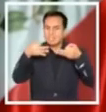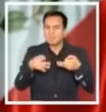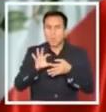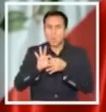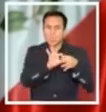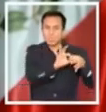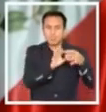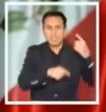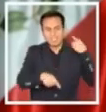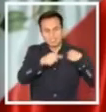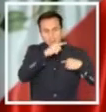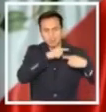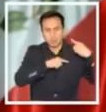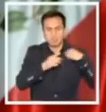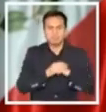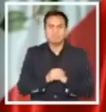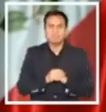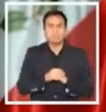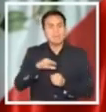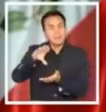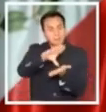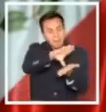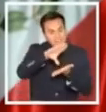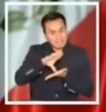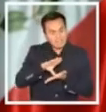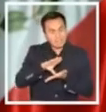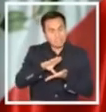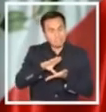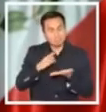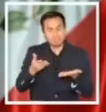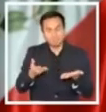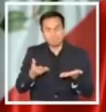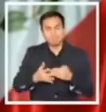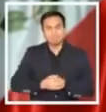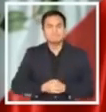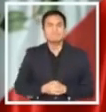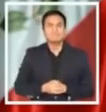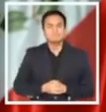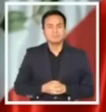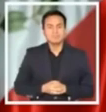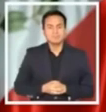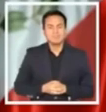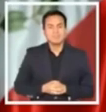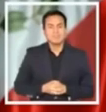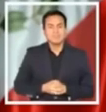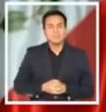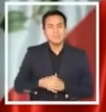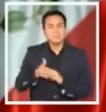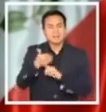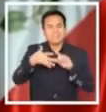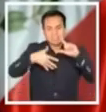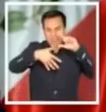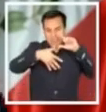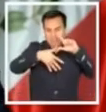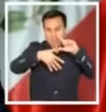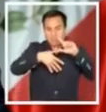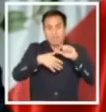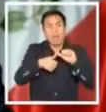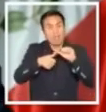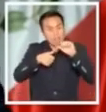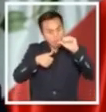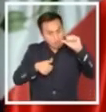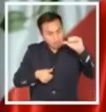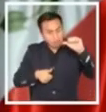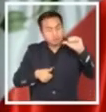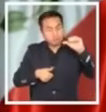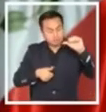definitivamente unidos por su historia. Y aunque somos países de nuestra gran patria latinoamericana alejados